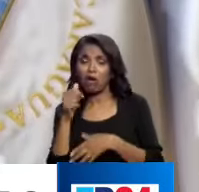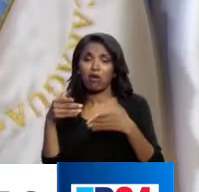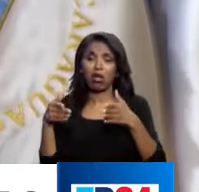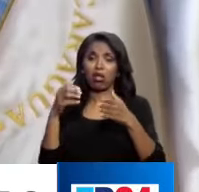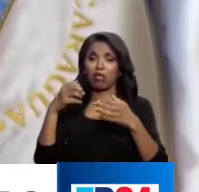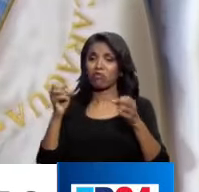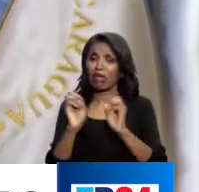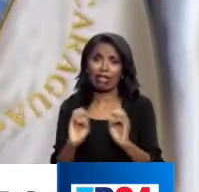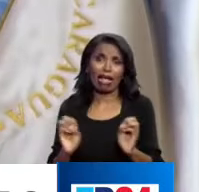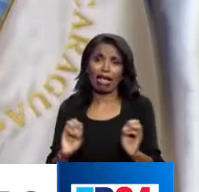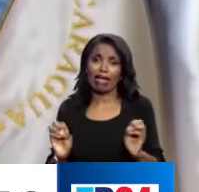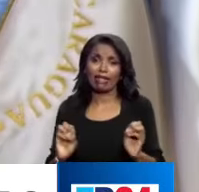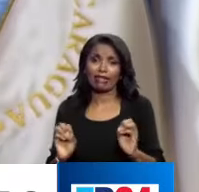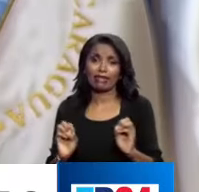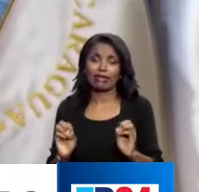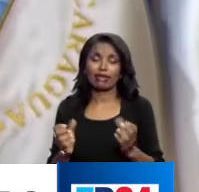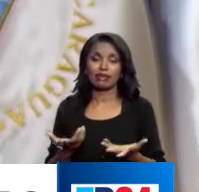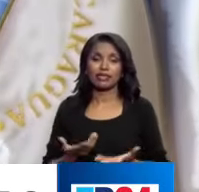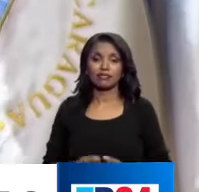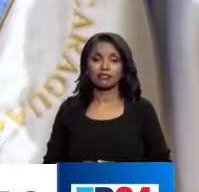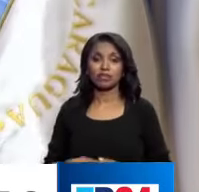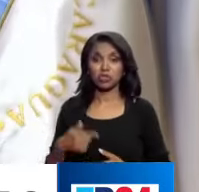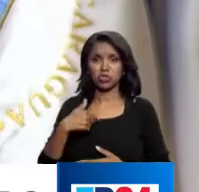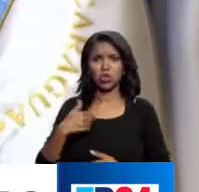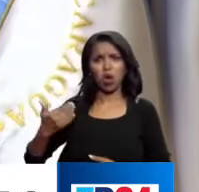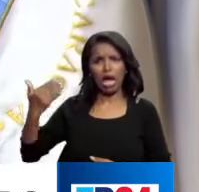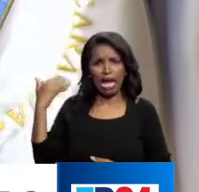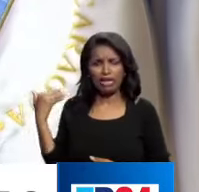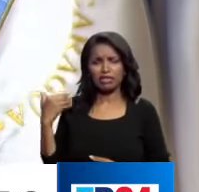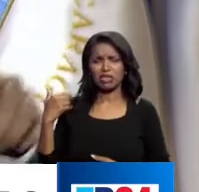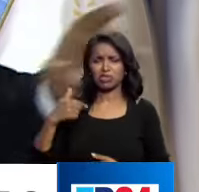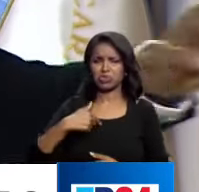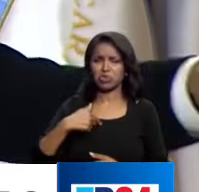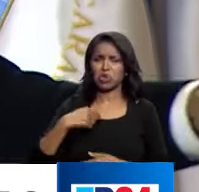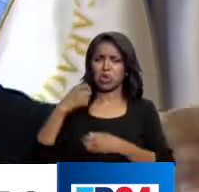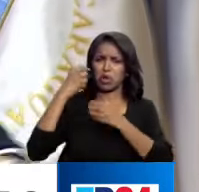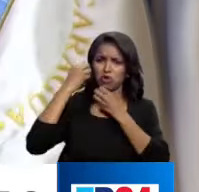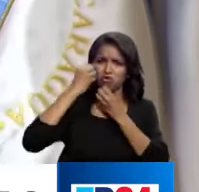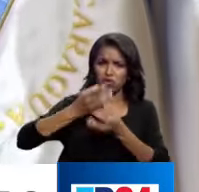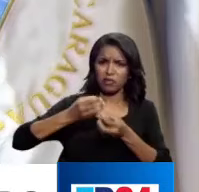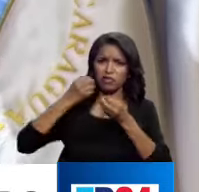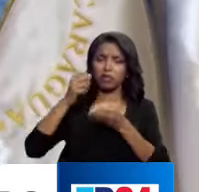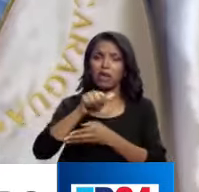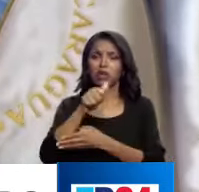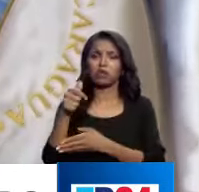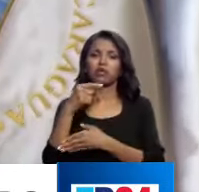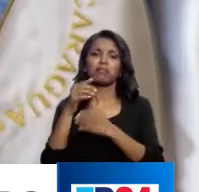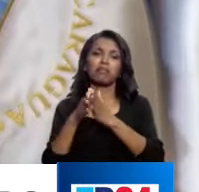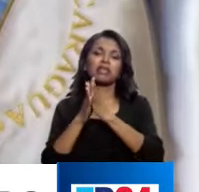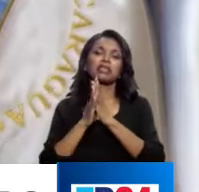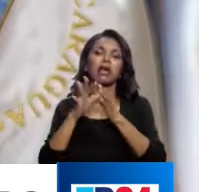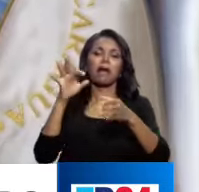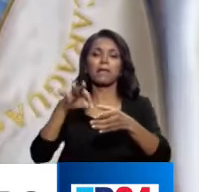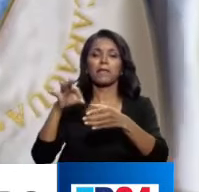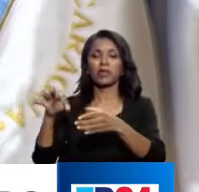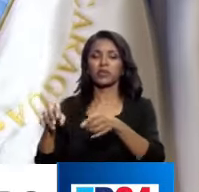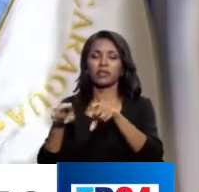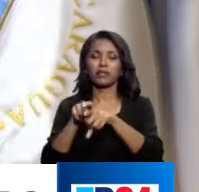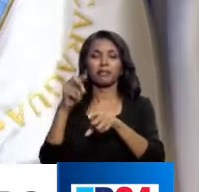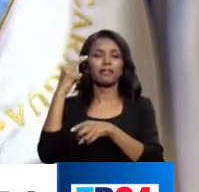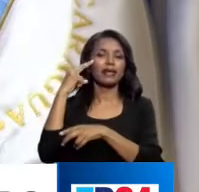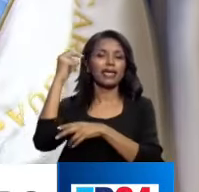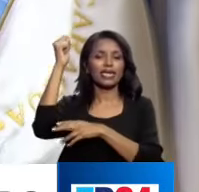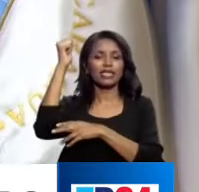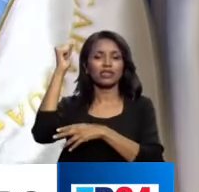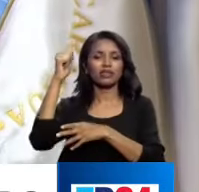carreteras, no hay nada. Mientras yo lo denunciaba penalmente, aquí varios pedían el voto para él y para Nito